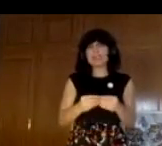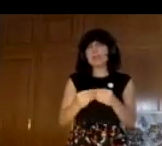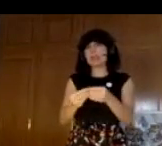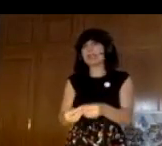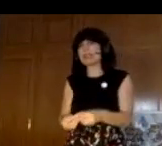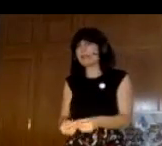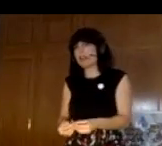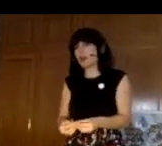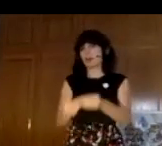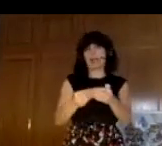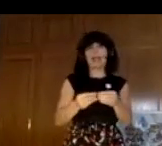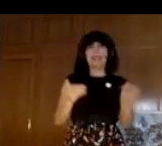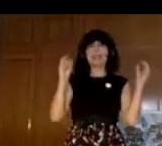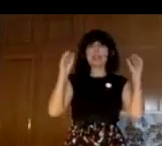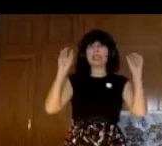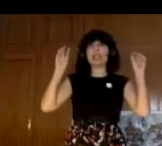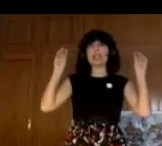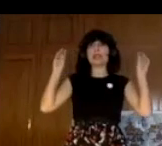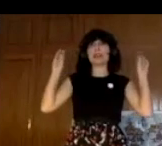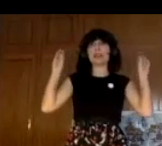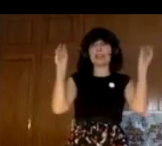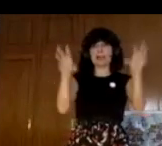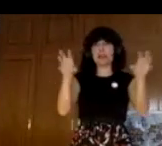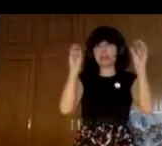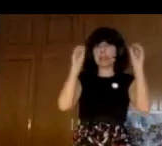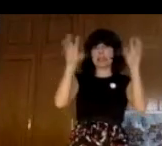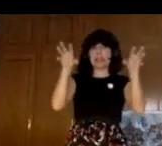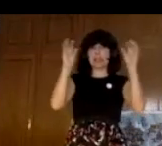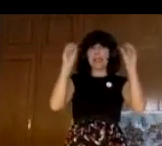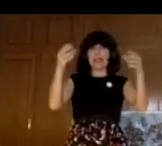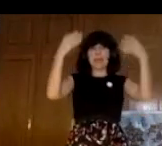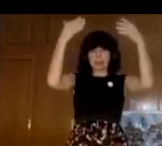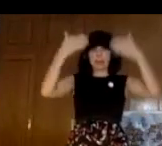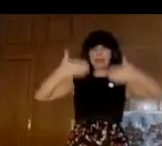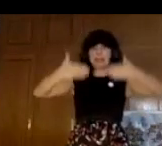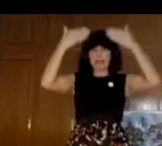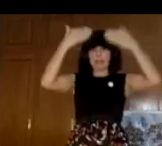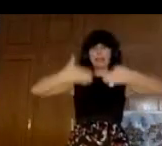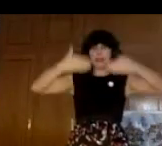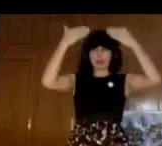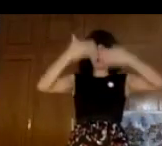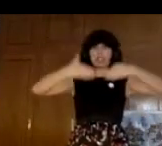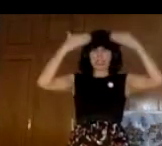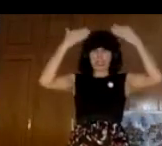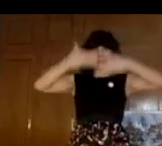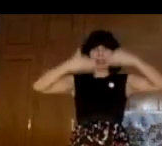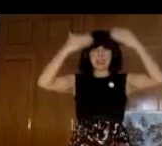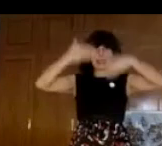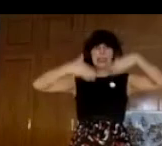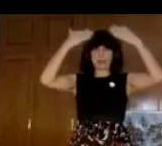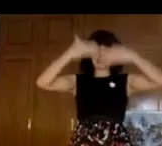Y es importante saberlo porque eso quiere decir que cuando mandamos mensajes, la primera barrera